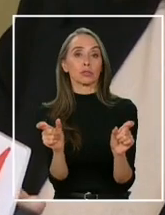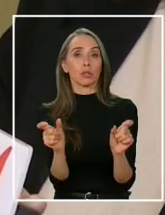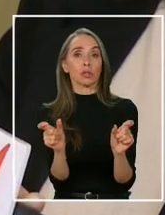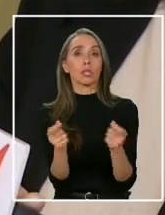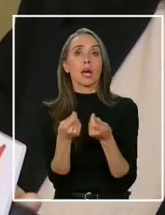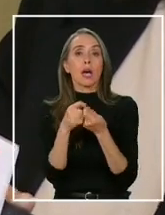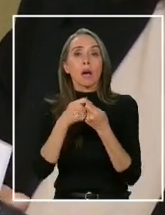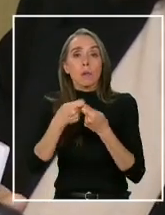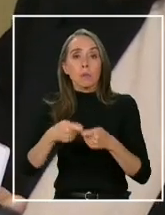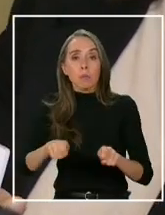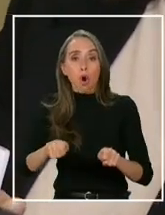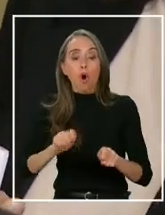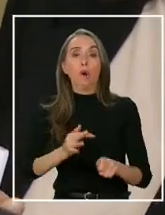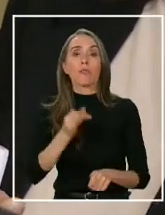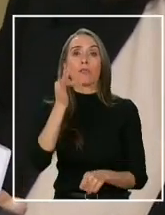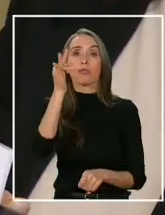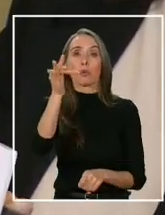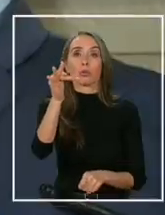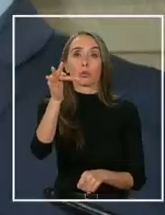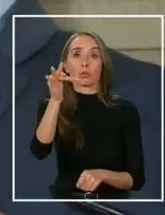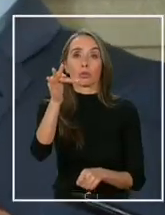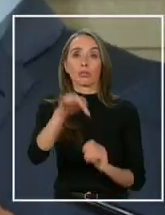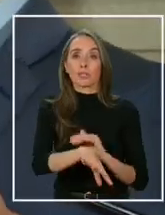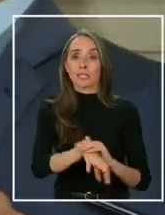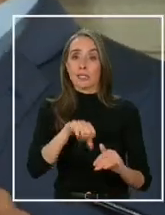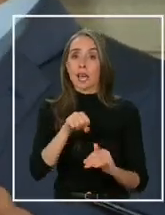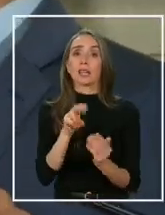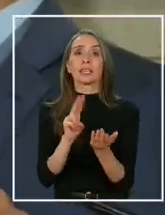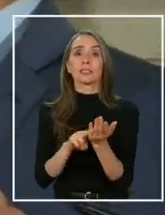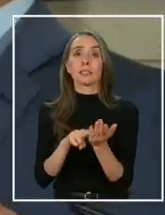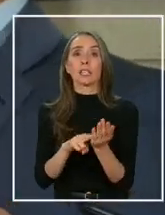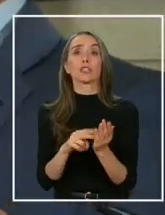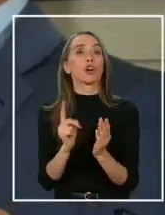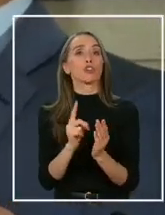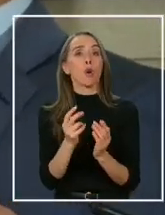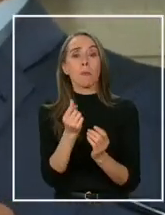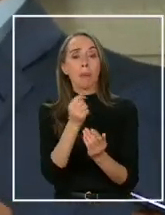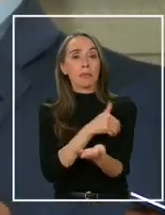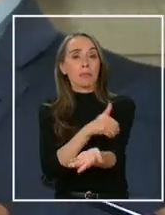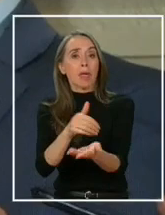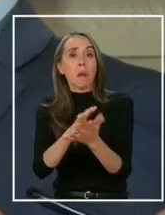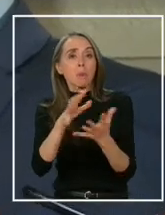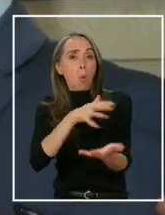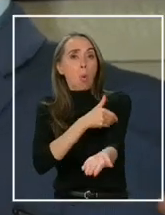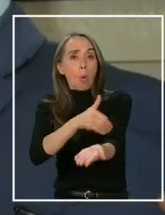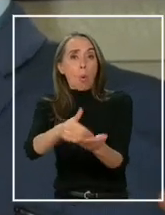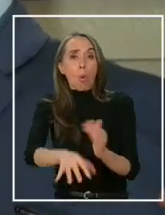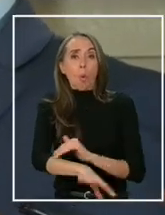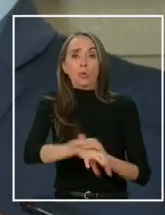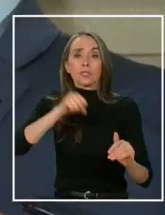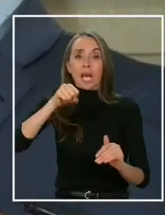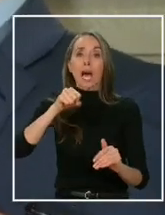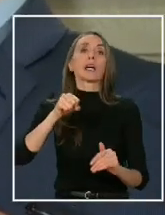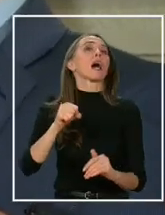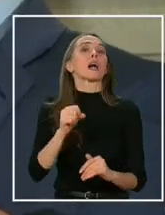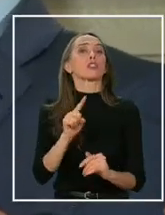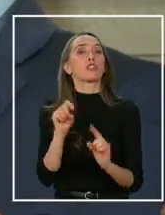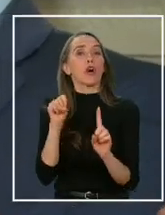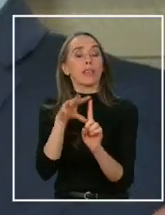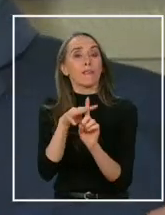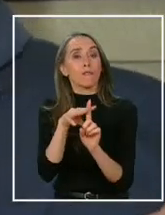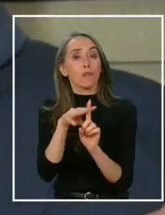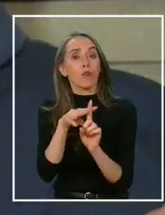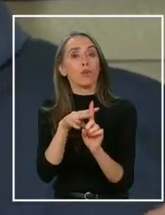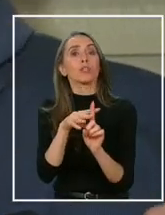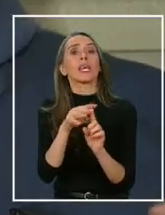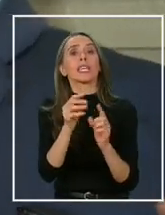del empobrecimiento futuro que esto va a significar. Si bien es cierto, no es un gran monto, no va a influir en forma definitiva y